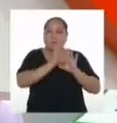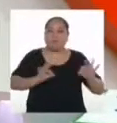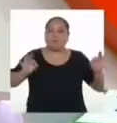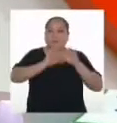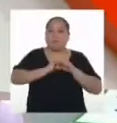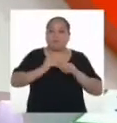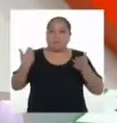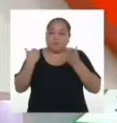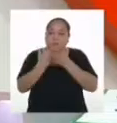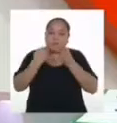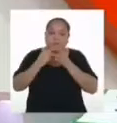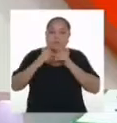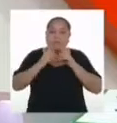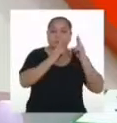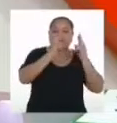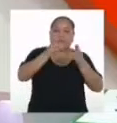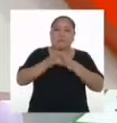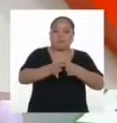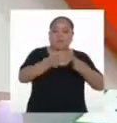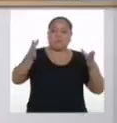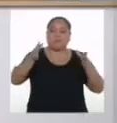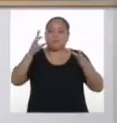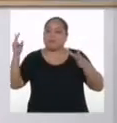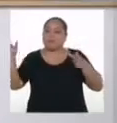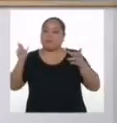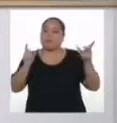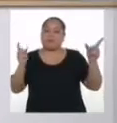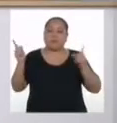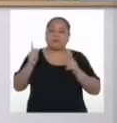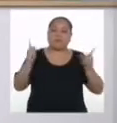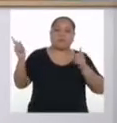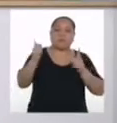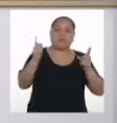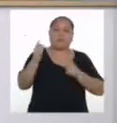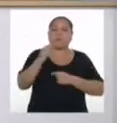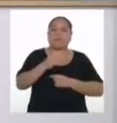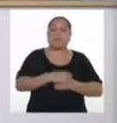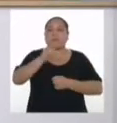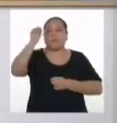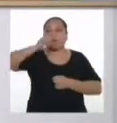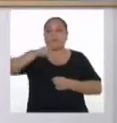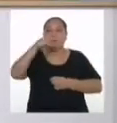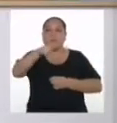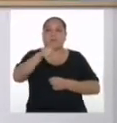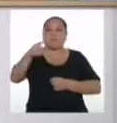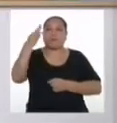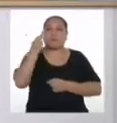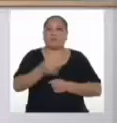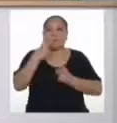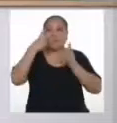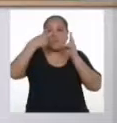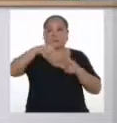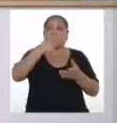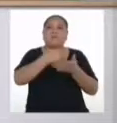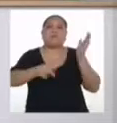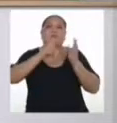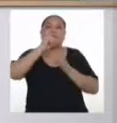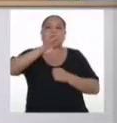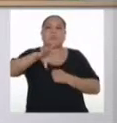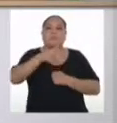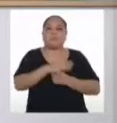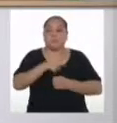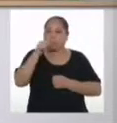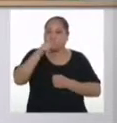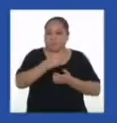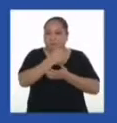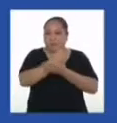importantes, se ubiquen a orillas de los grandes ríos. Eso es cierto. Ahora veamos qué dice el